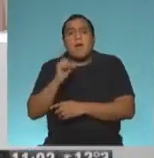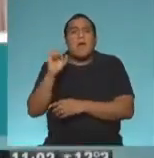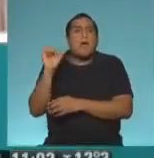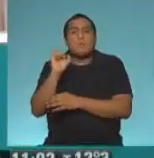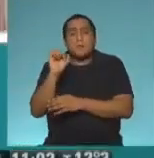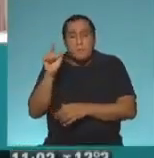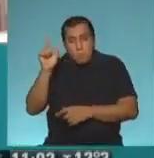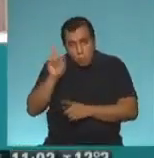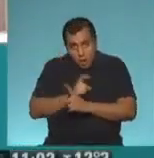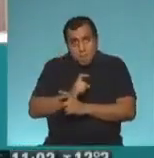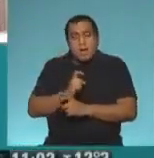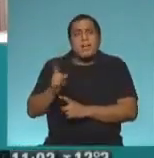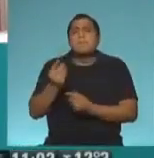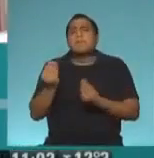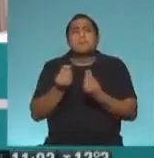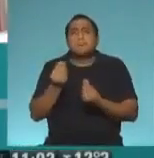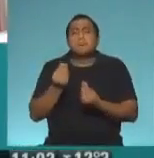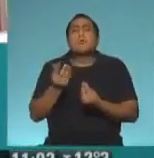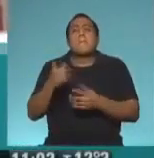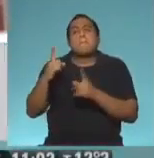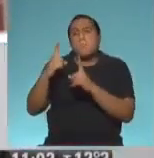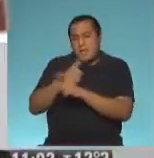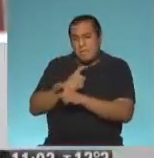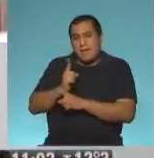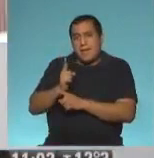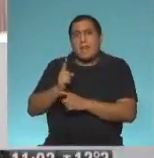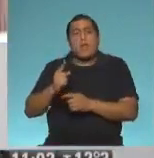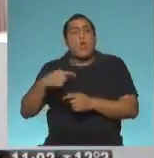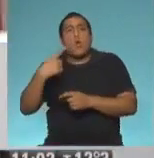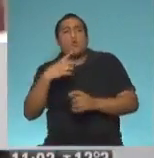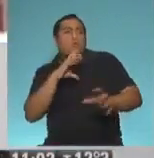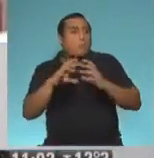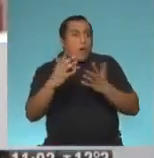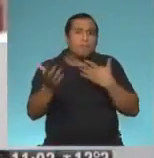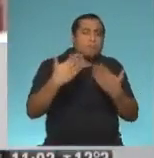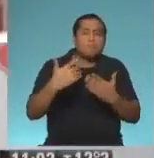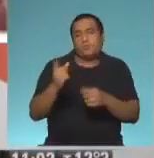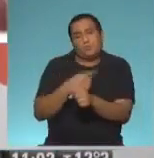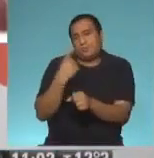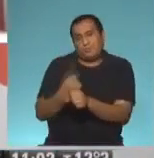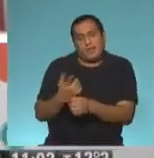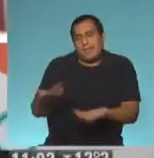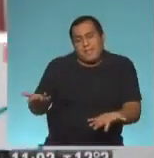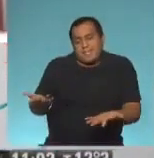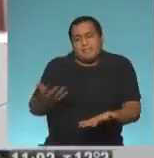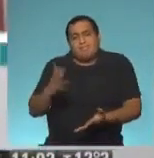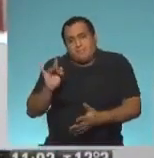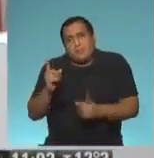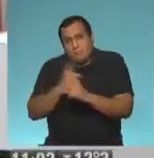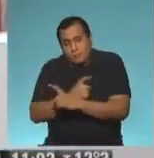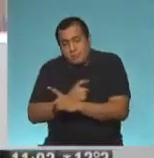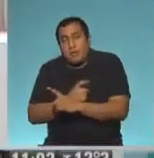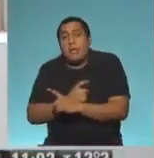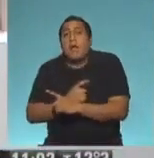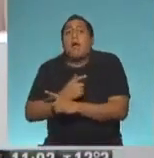espectro autista se caracteriza por los problemas que tienen esas personas para relacionarse con los demás, para comunicarse, y eso también